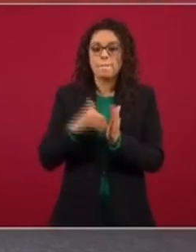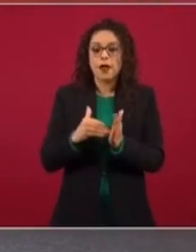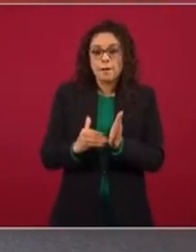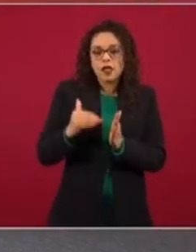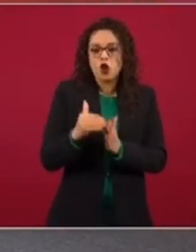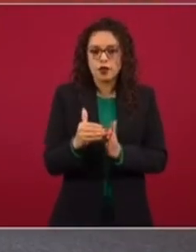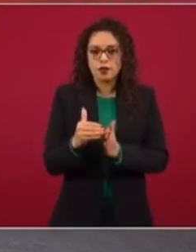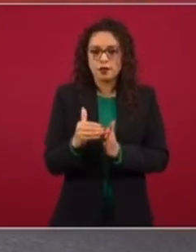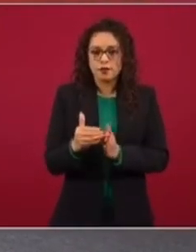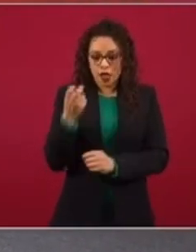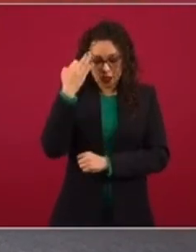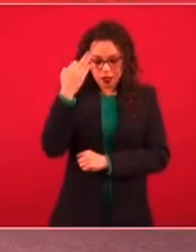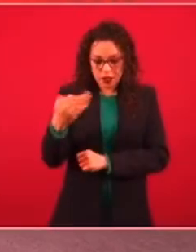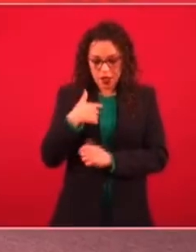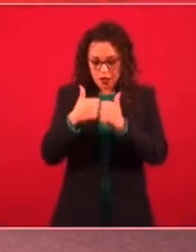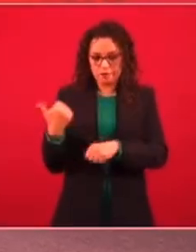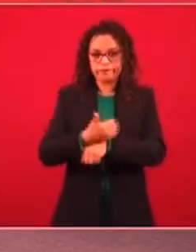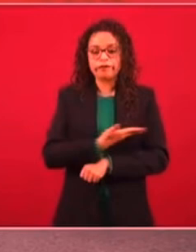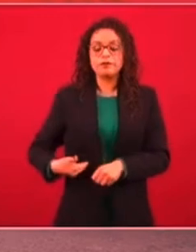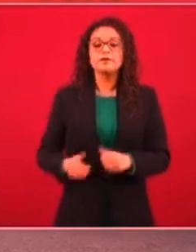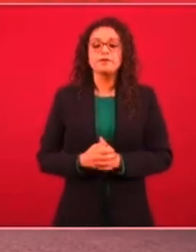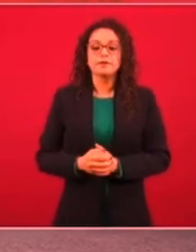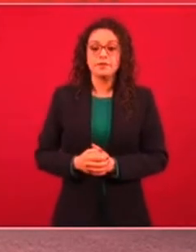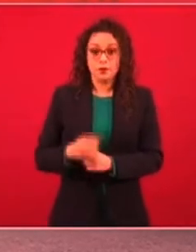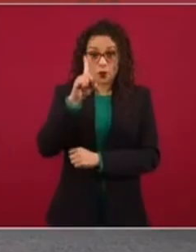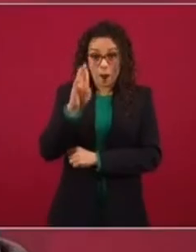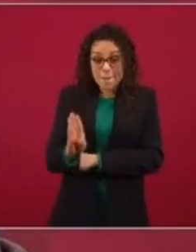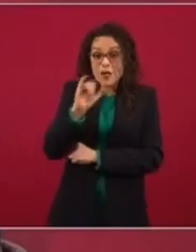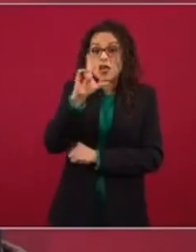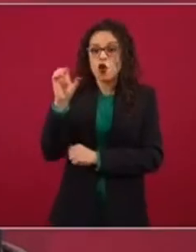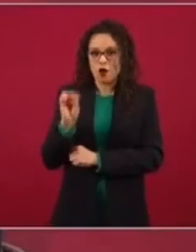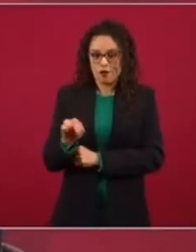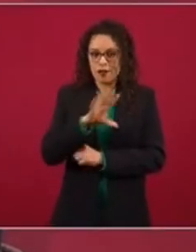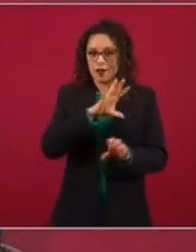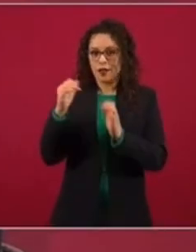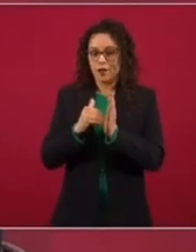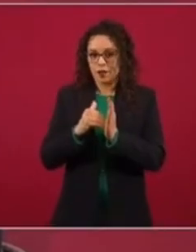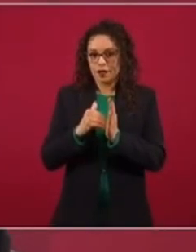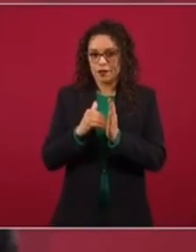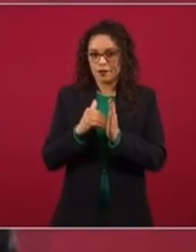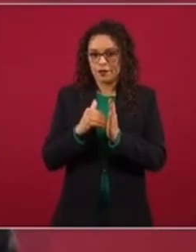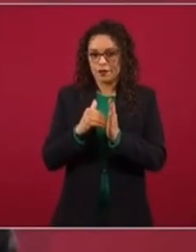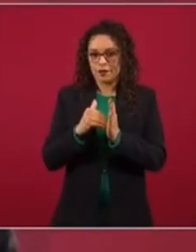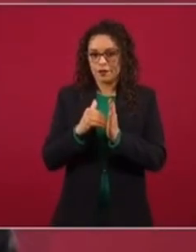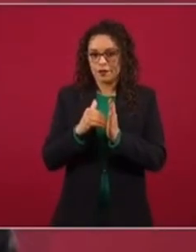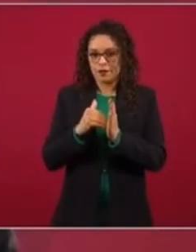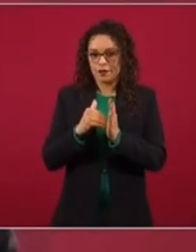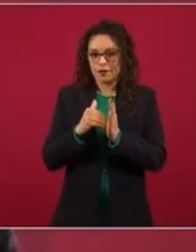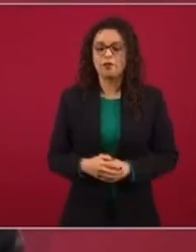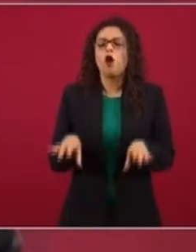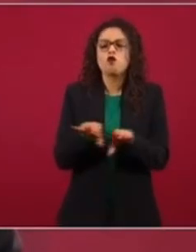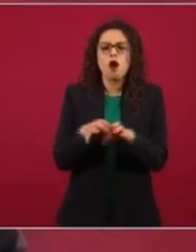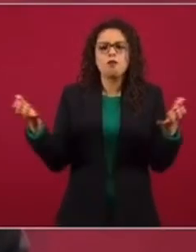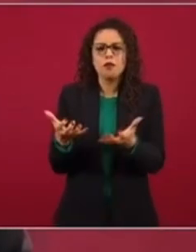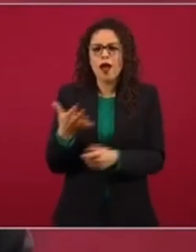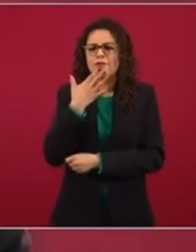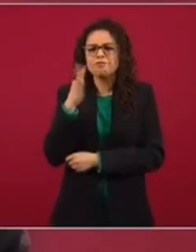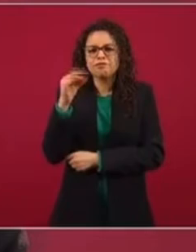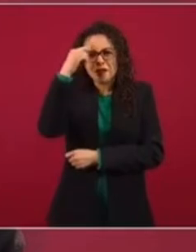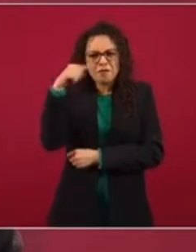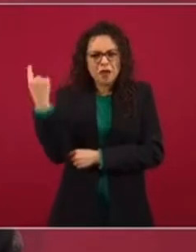1.500.000 millones en el tiempo que llevamos. 1.500.000 millones. Solo cobrando los